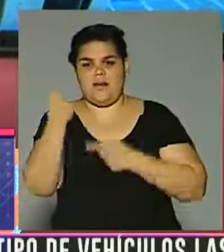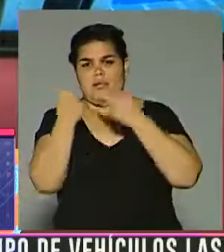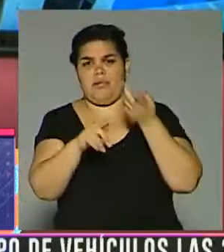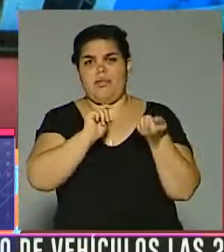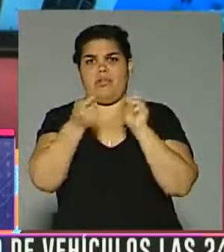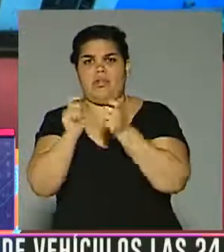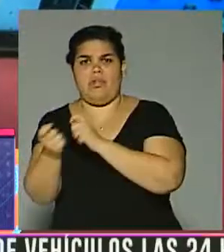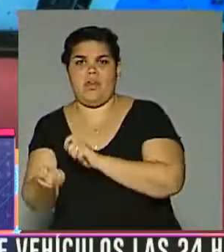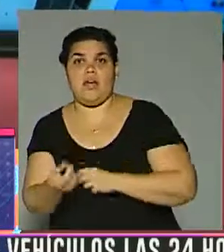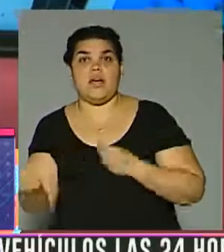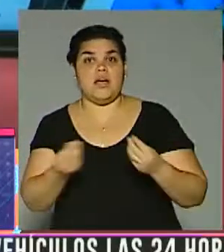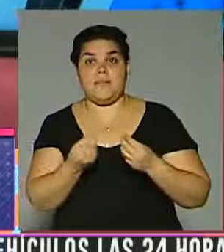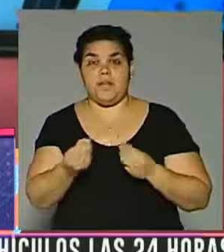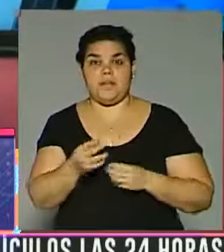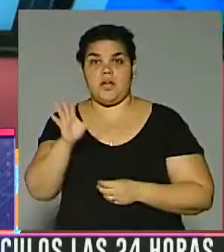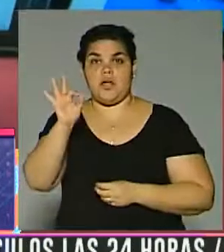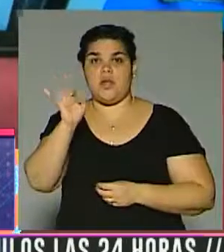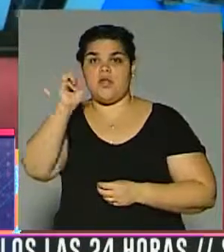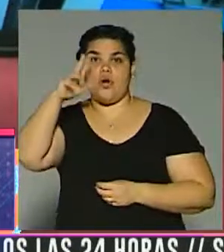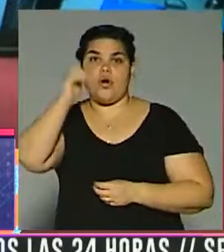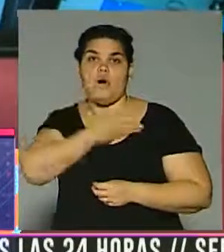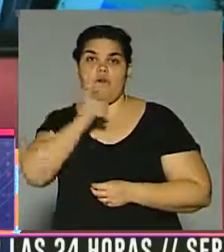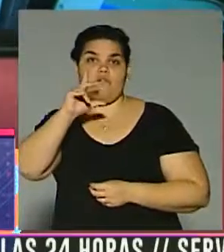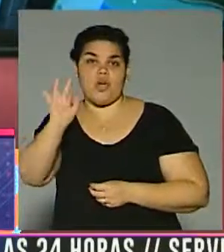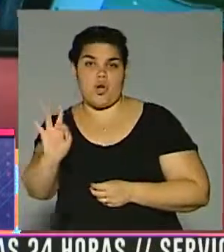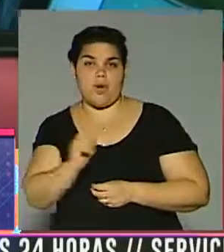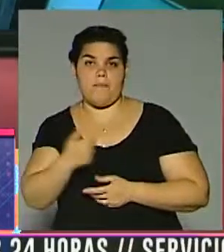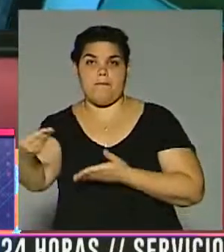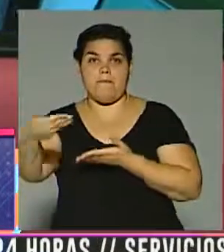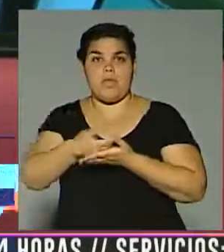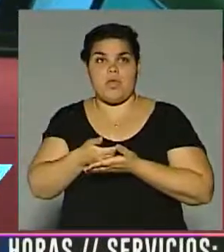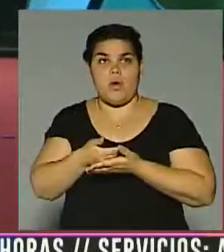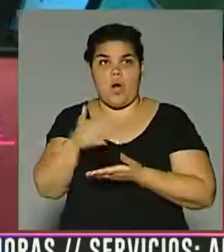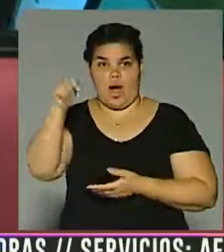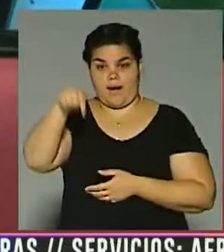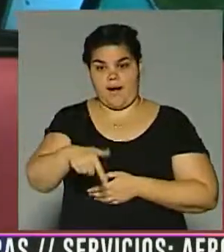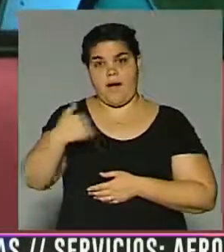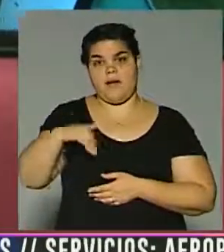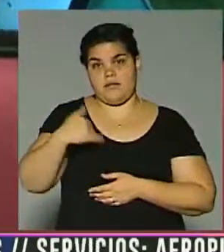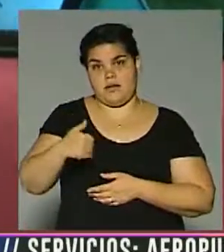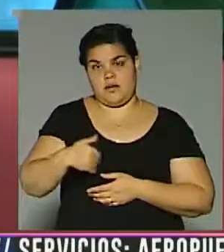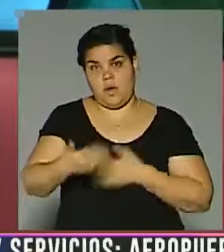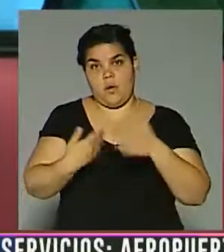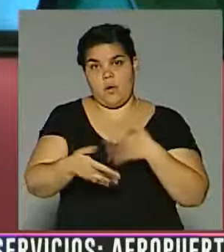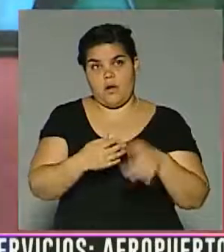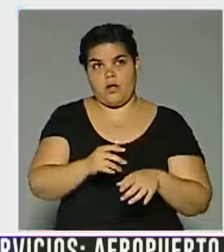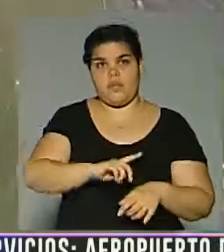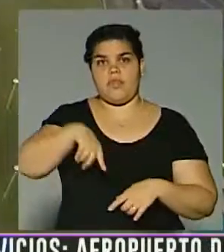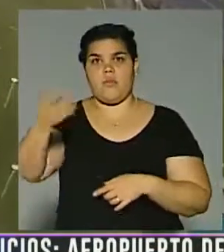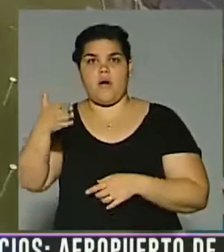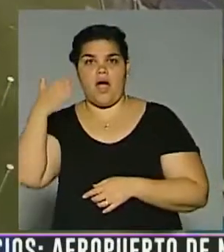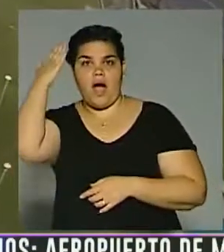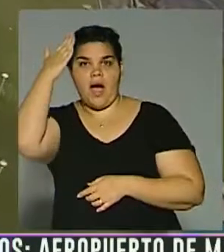pasó? D'Onofrio dijo que Macri, por ejemplo, le pidió que se juegue en la Argentina. Luego pasó a los Emiratos Árabes, la sede, y